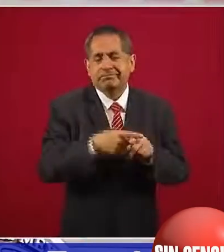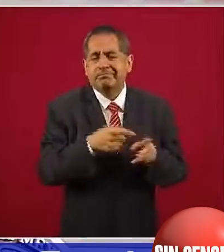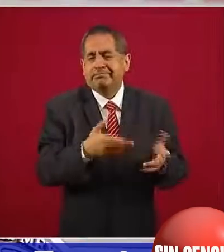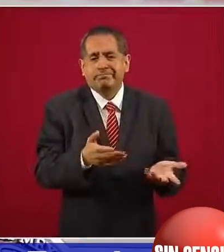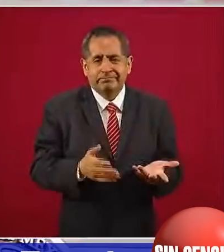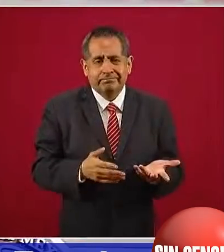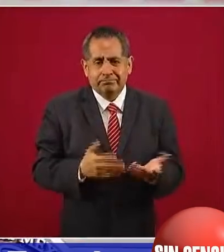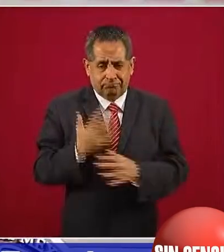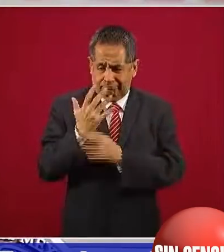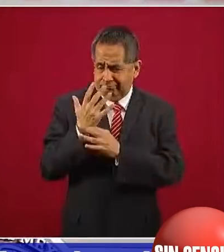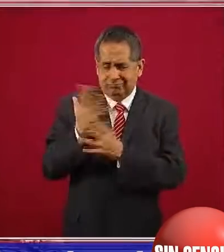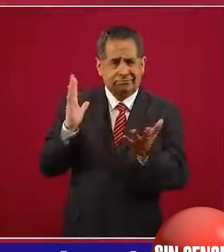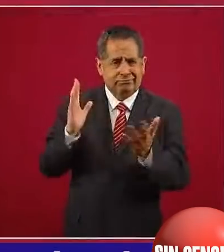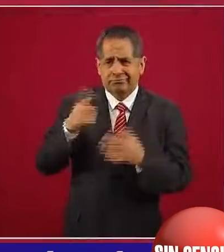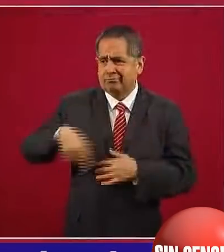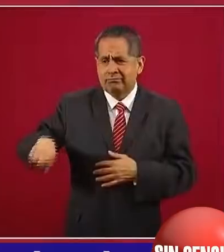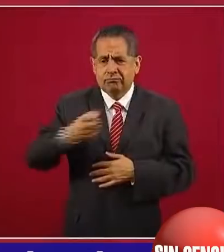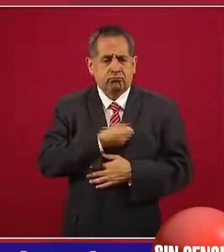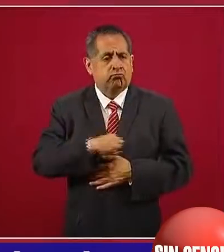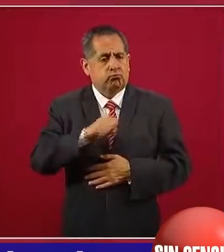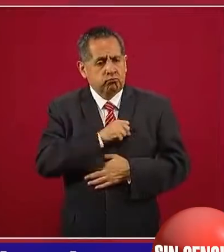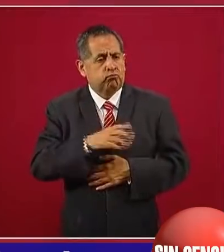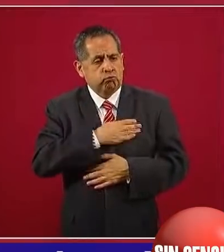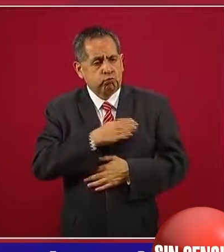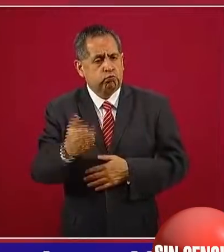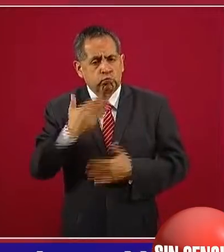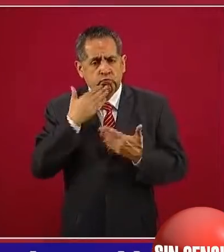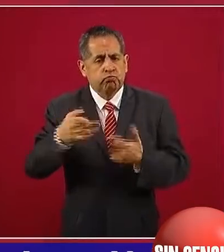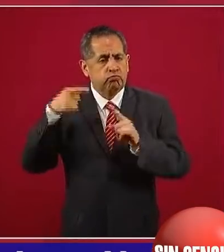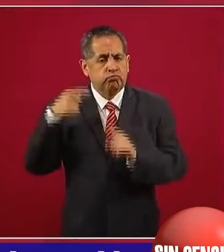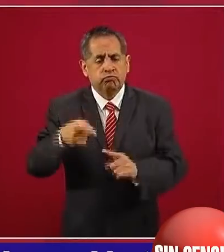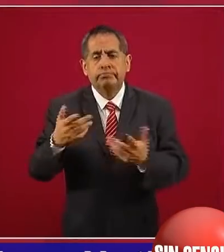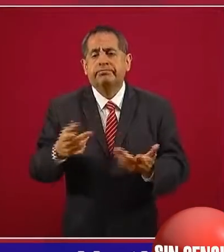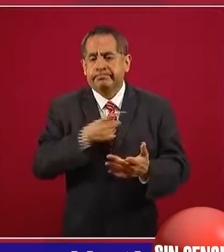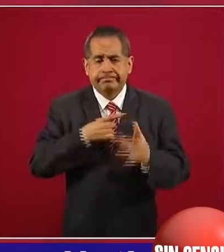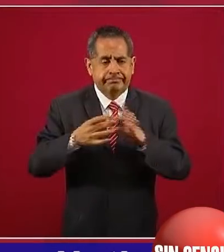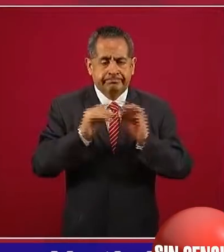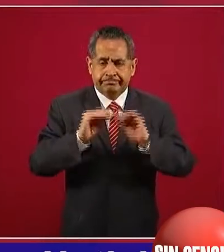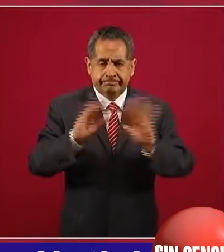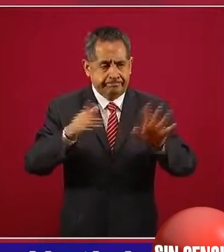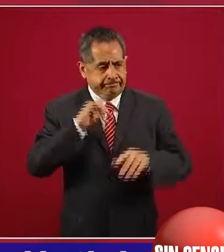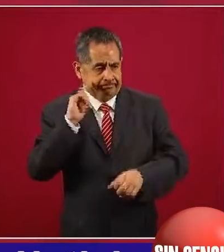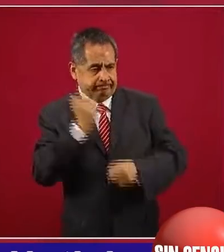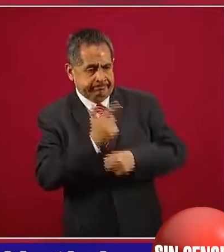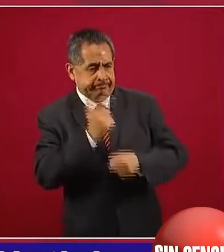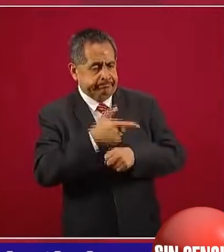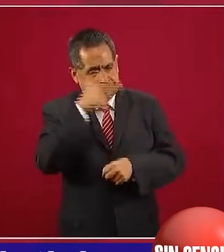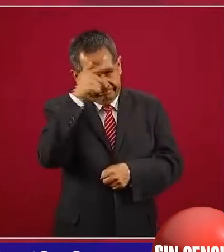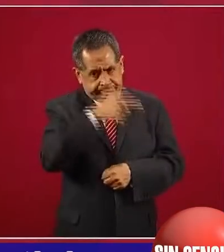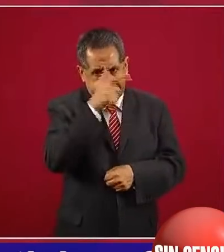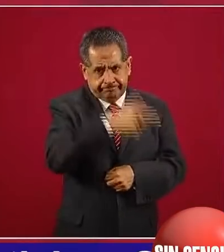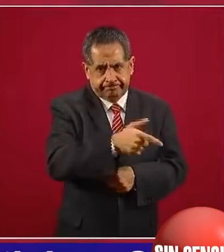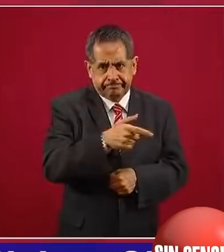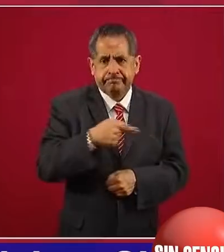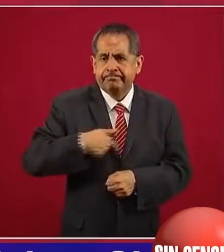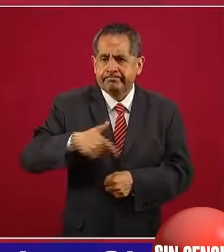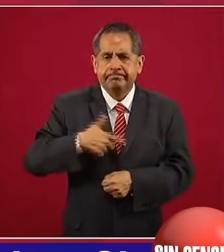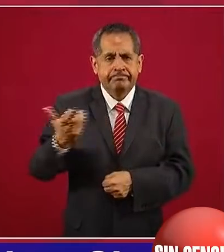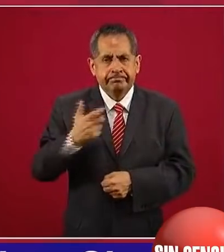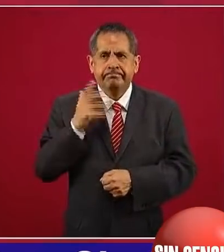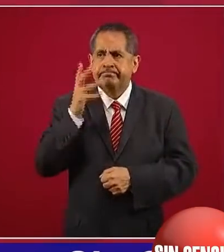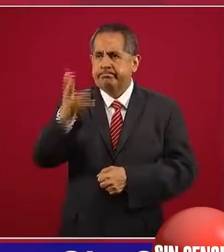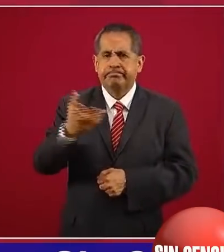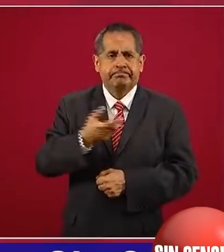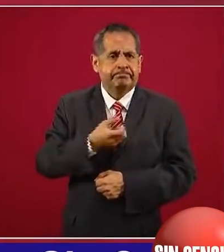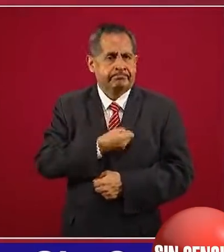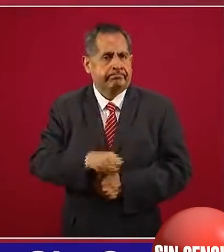una perspectiva de salud pública las cosas se tienen que identificar formalmente para poder actuar en pro de la salud. Es